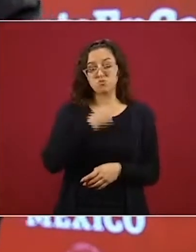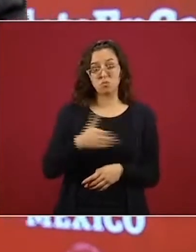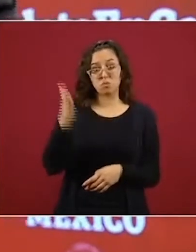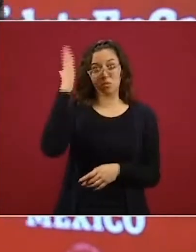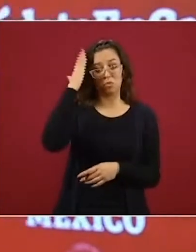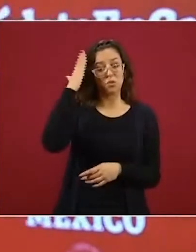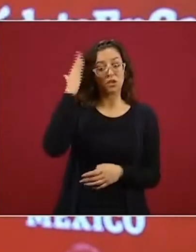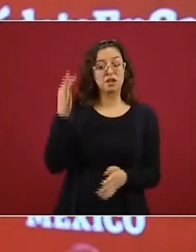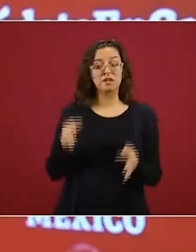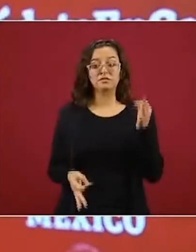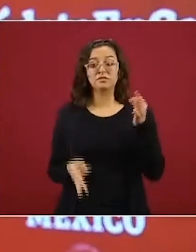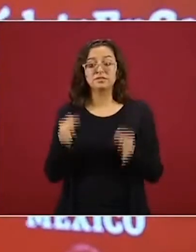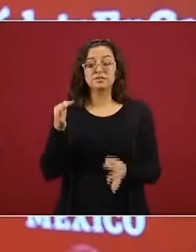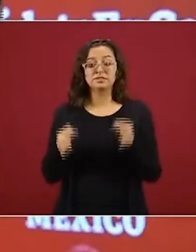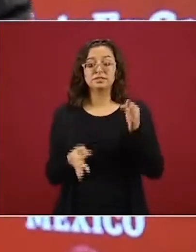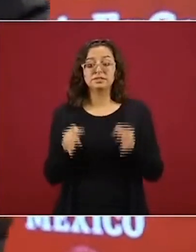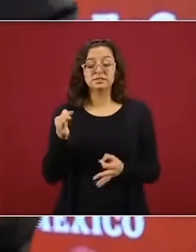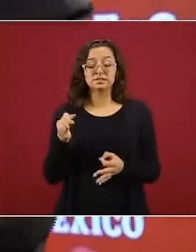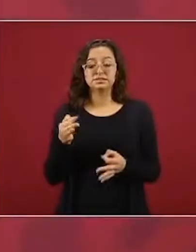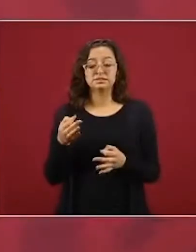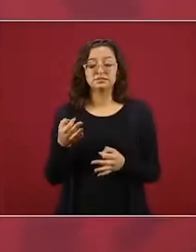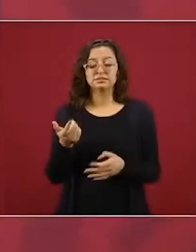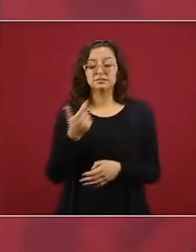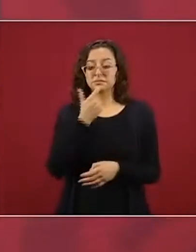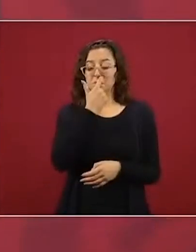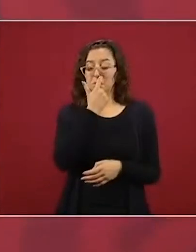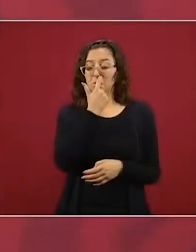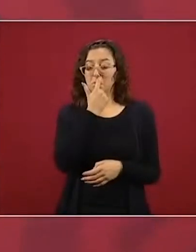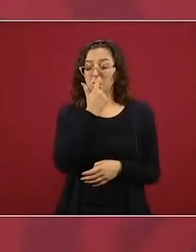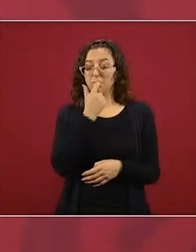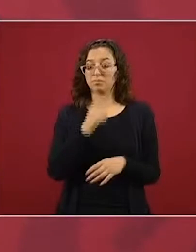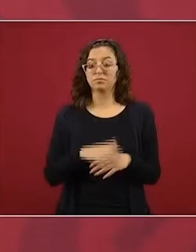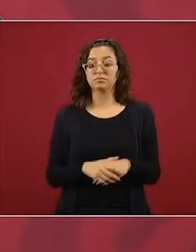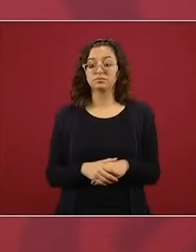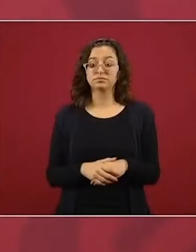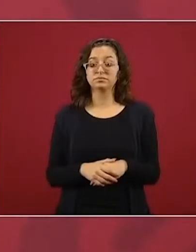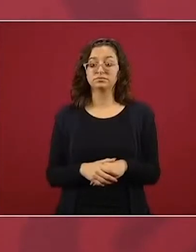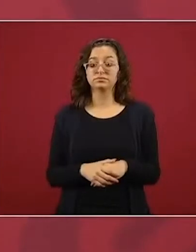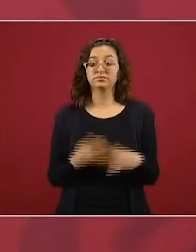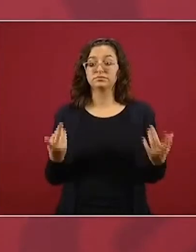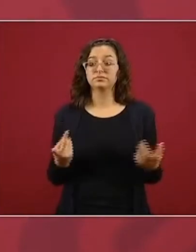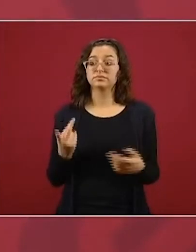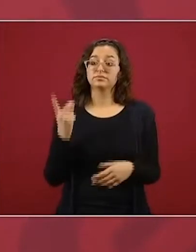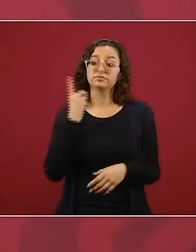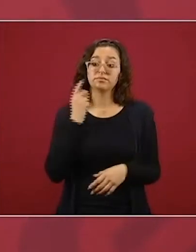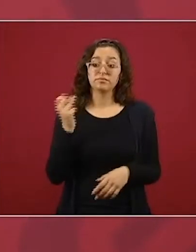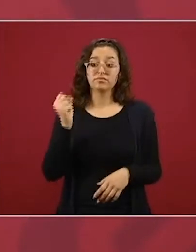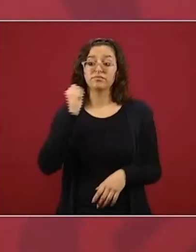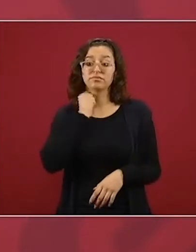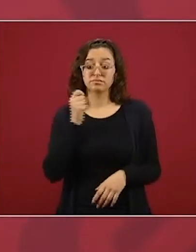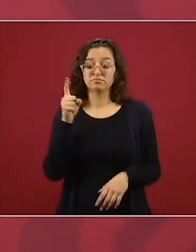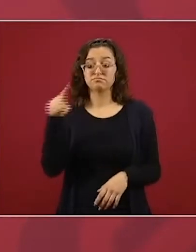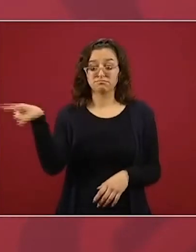con el Poder Legislativo, o